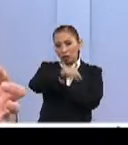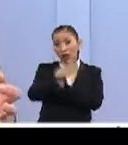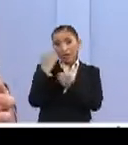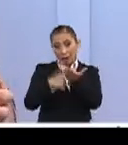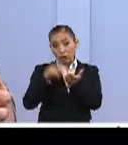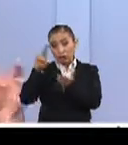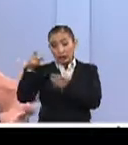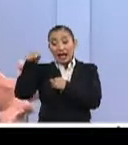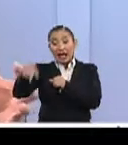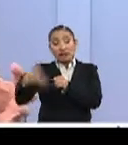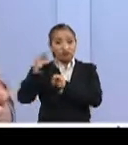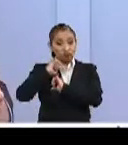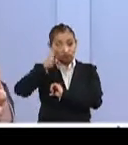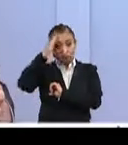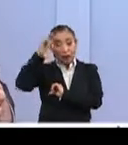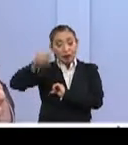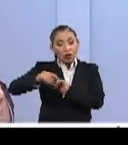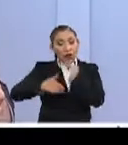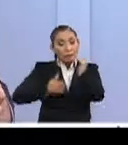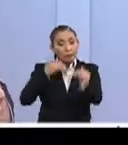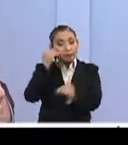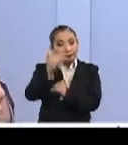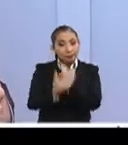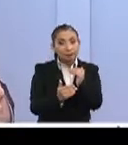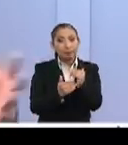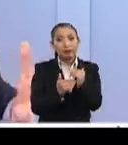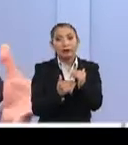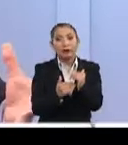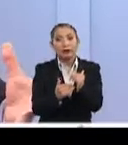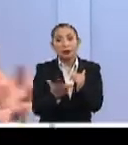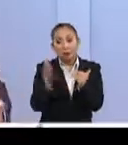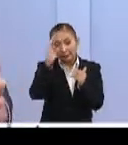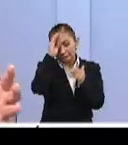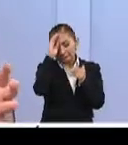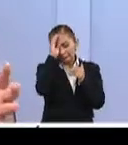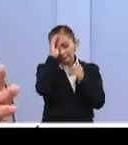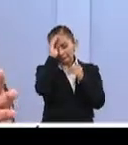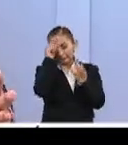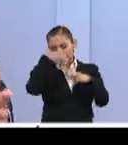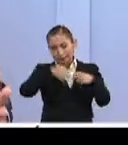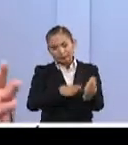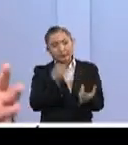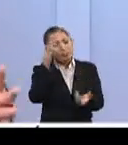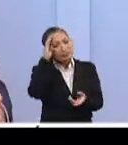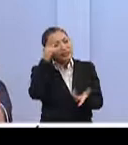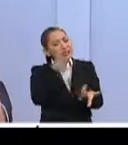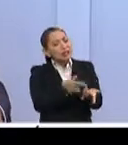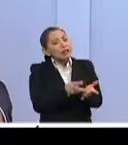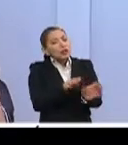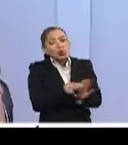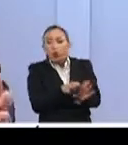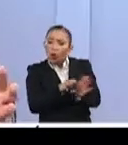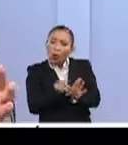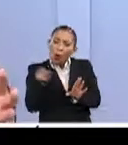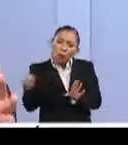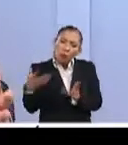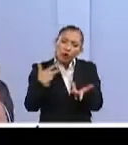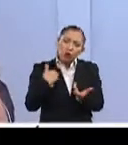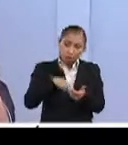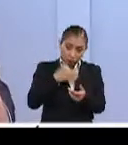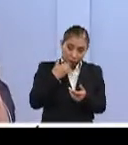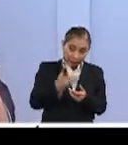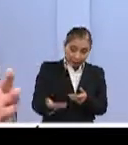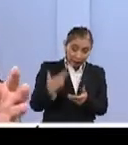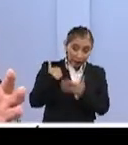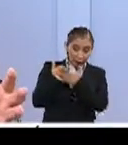manera vamos evolucionando y tenemos que reflexionar, sentarnos a pensar y repensar cómo estamos